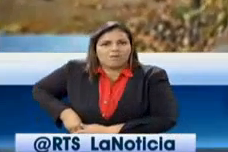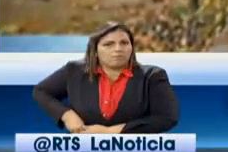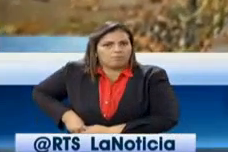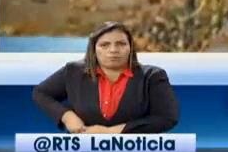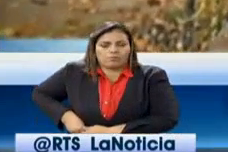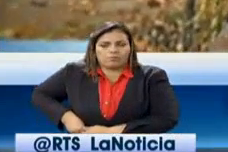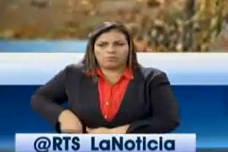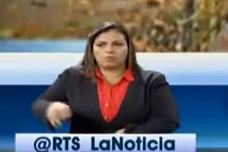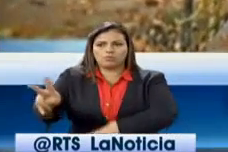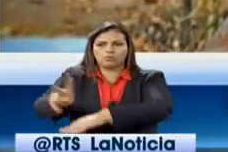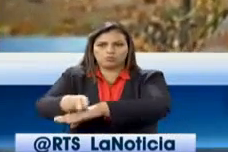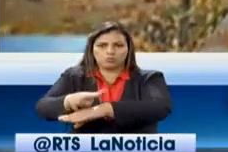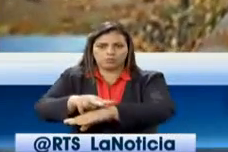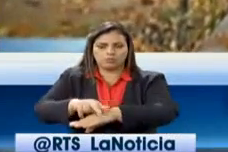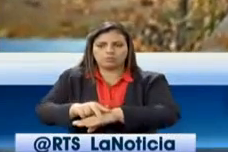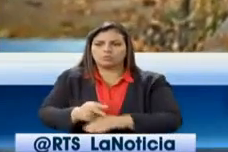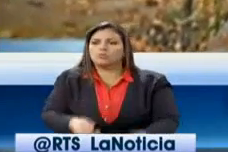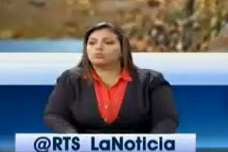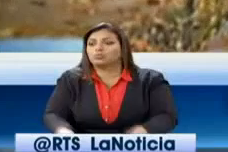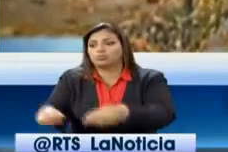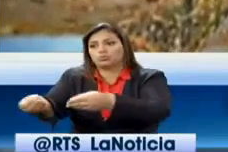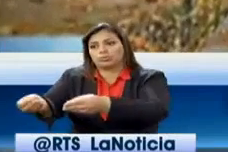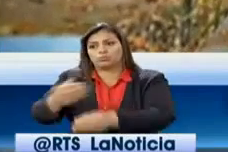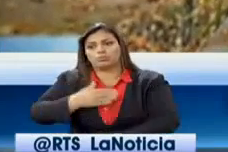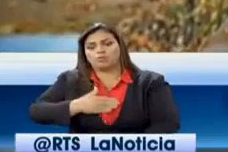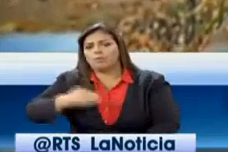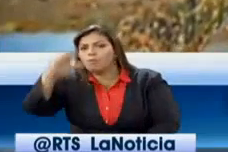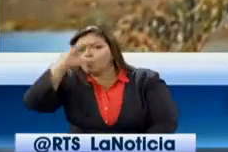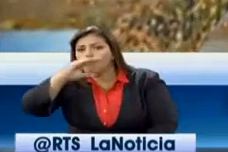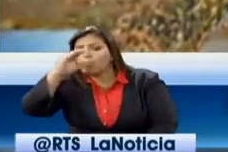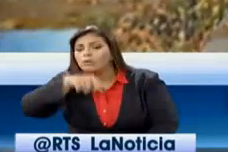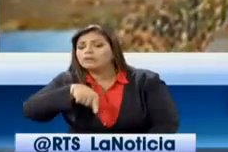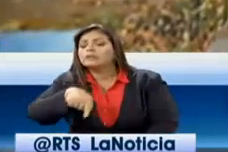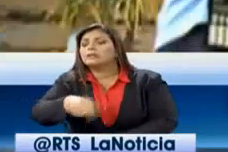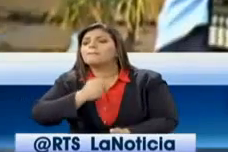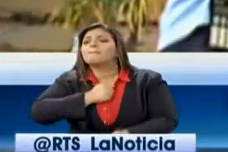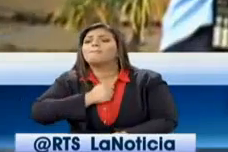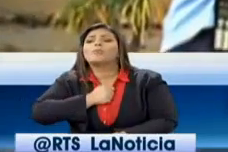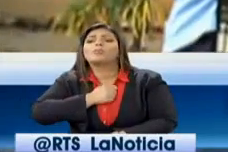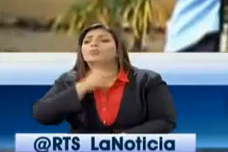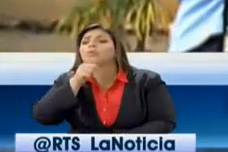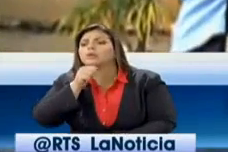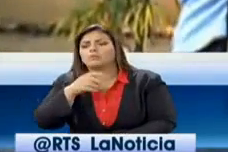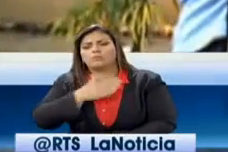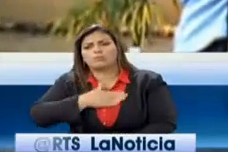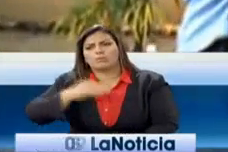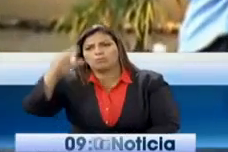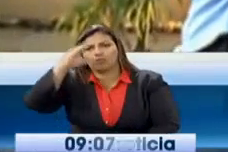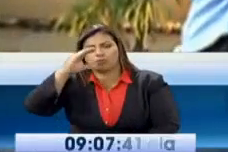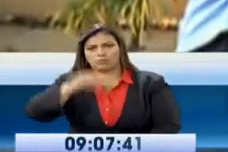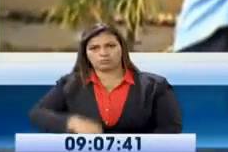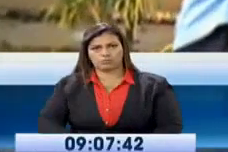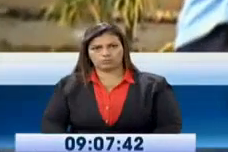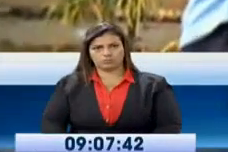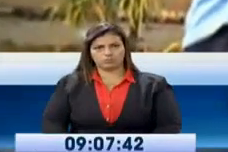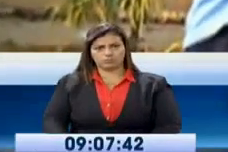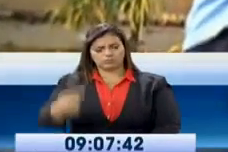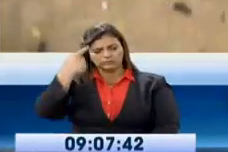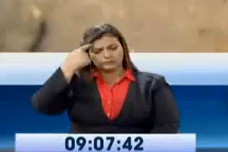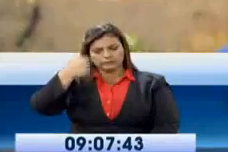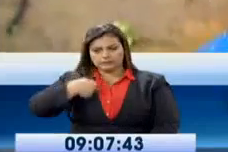aunque actualmente está pasando por algunos apuros económicos, nunca pensó siquiera en adueñarse de alguno de los